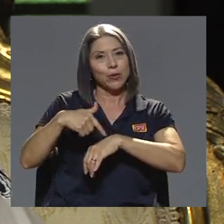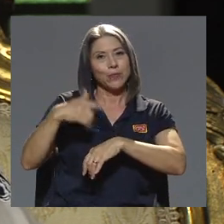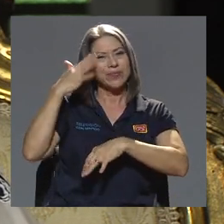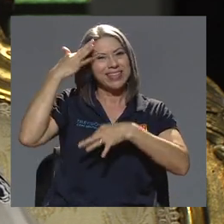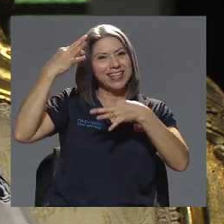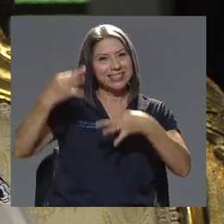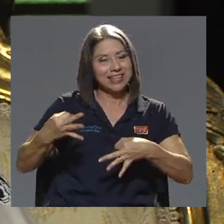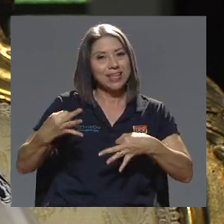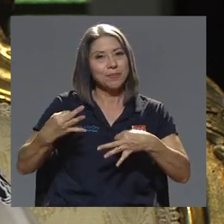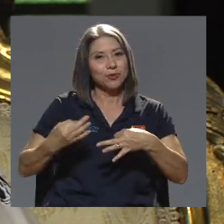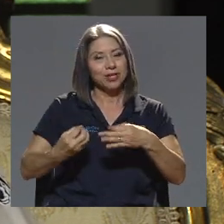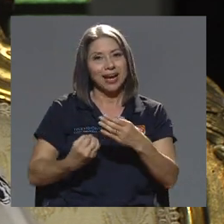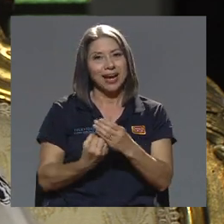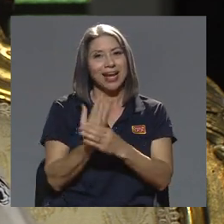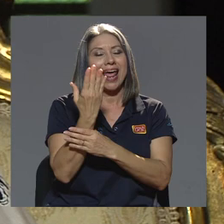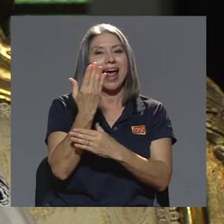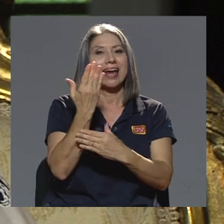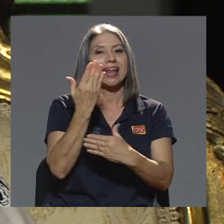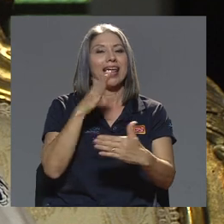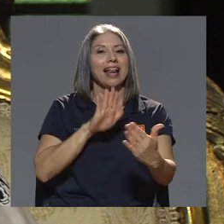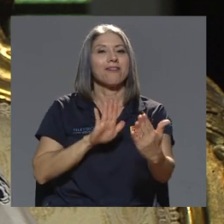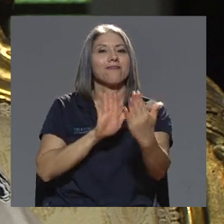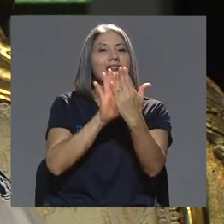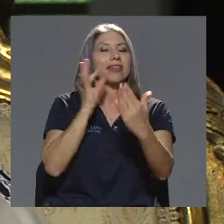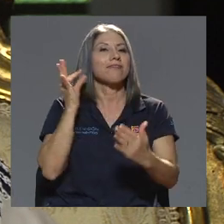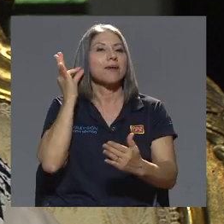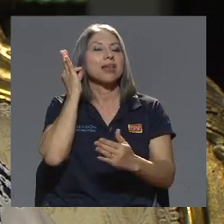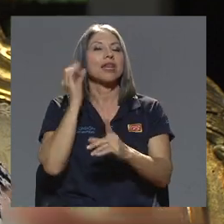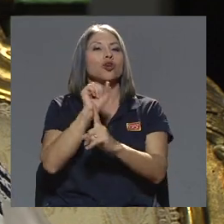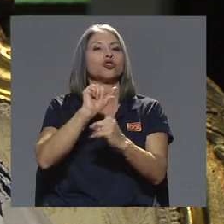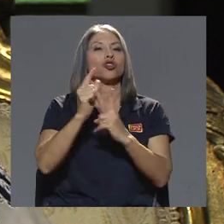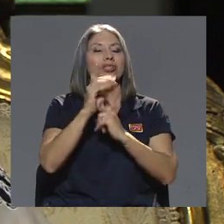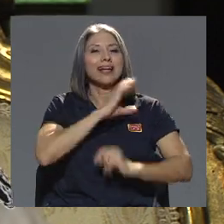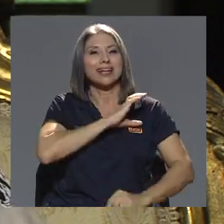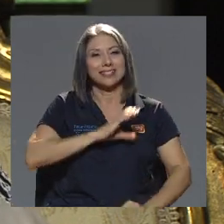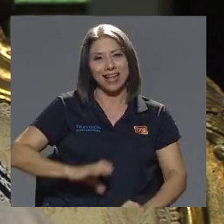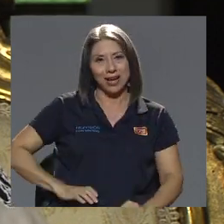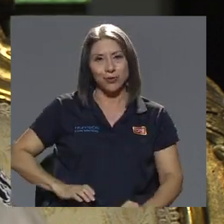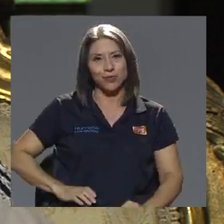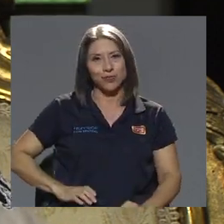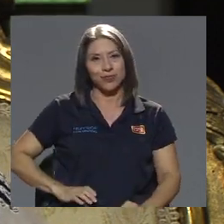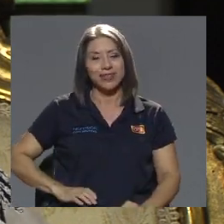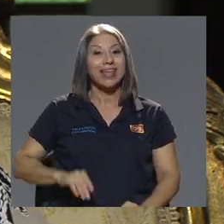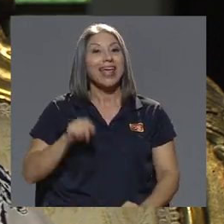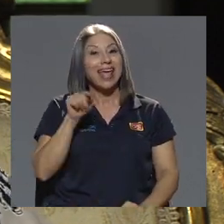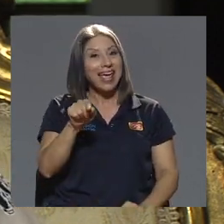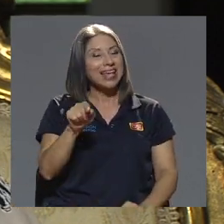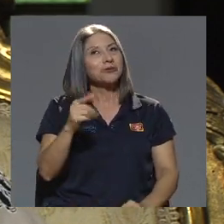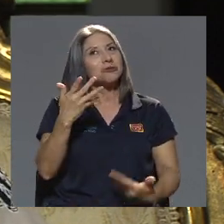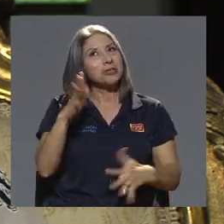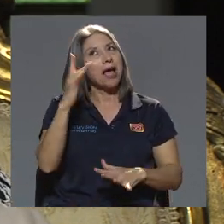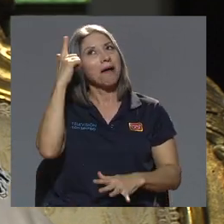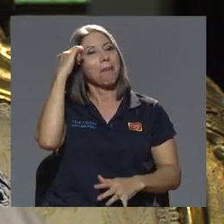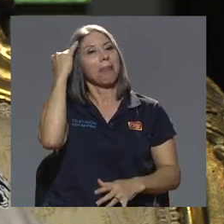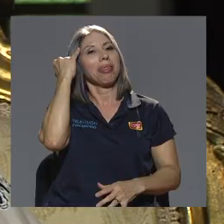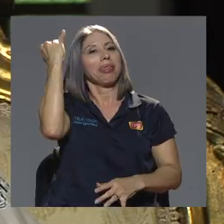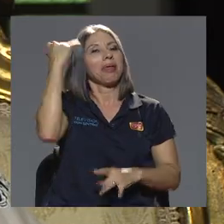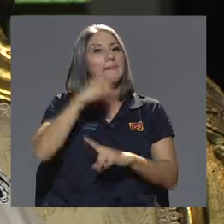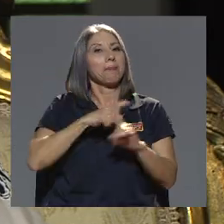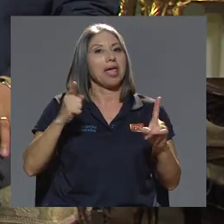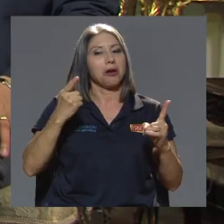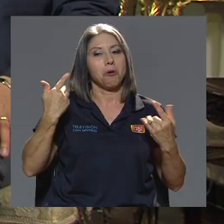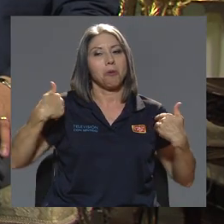decidimos crear el Frente Femenino Social Cristiano. Así es. Que era algo que teníamos en el tintero, por así decirlo, pero no lo habíamos